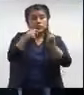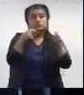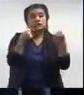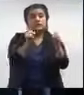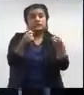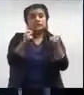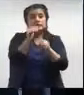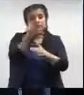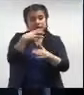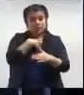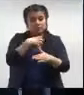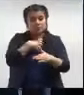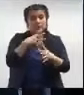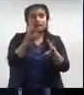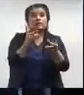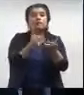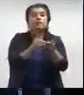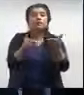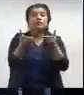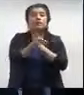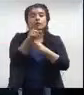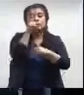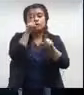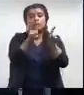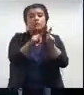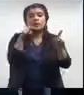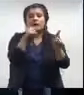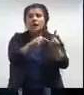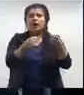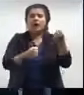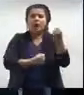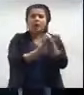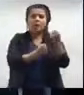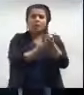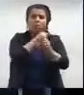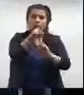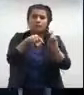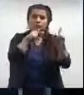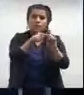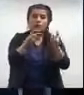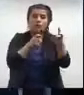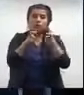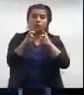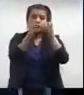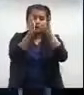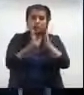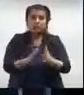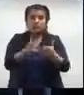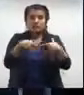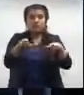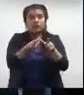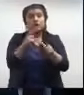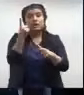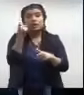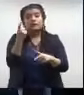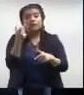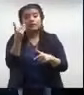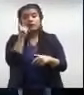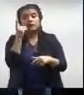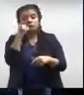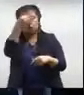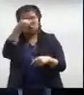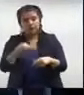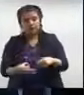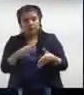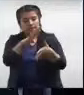dentro de la dirección. También brindan apoyo directo a los coordinadores del área. En ausencia del director de planificación, es la